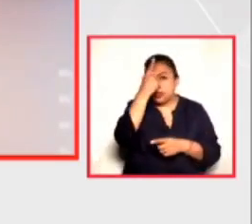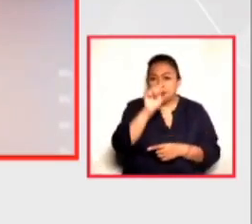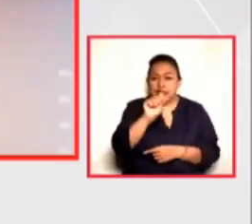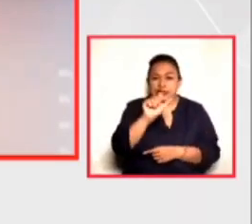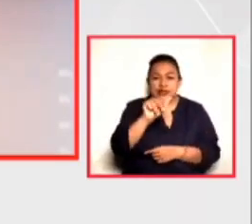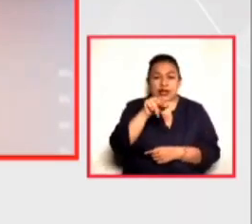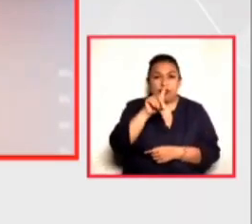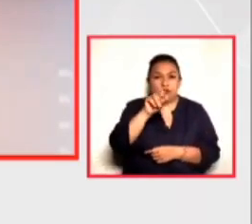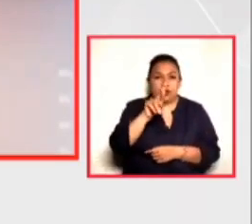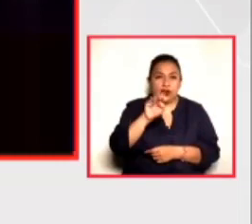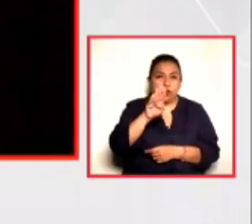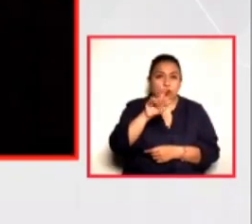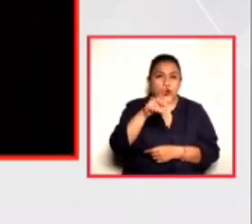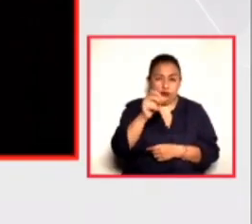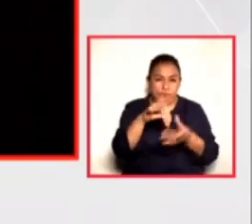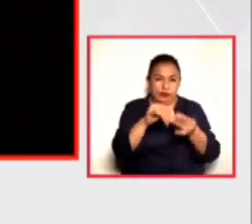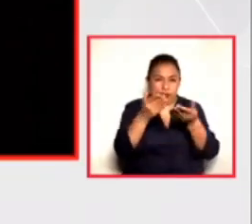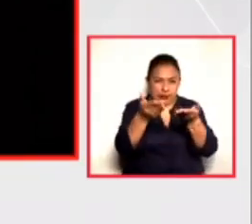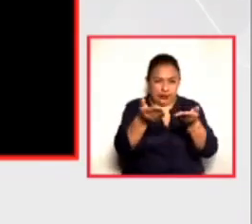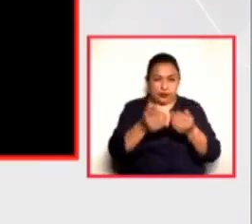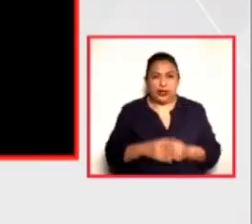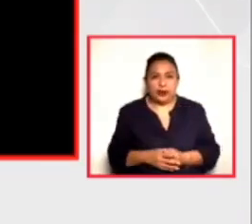trata.